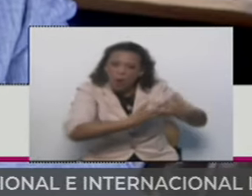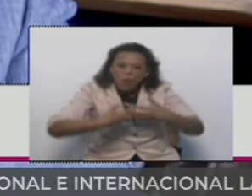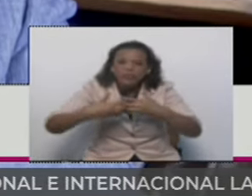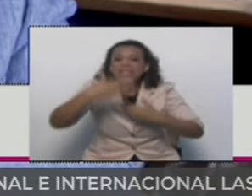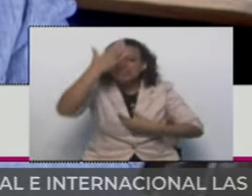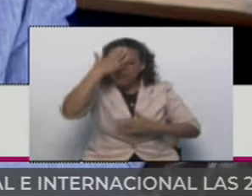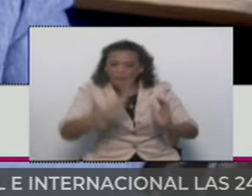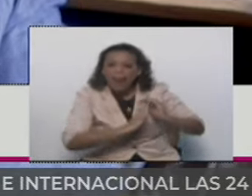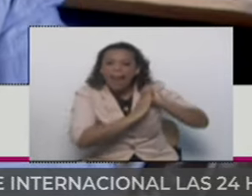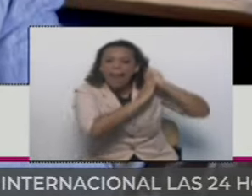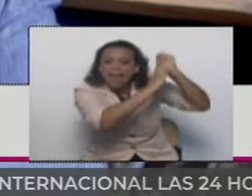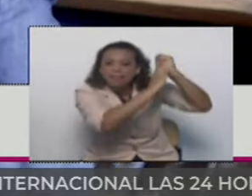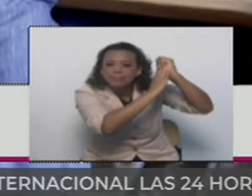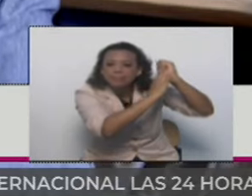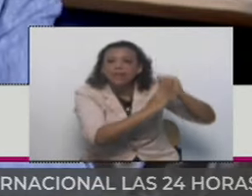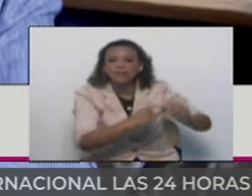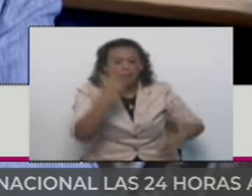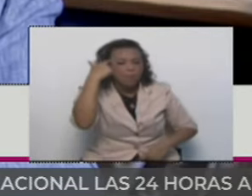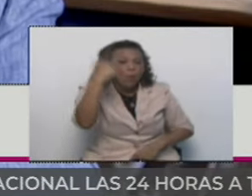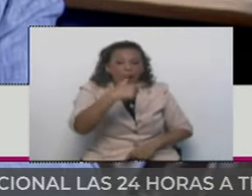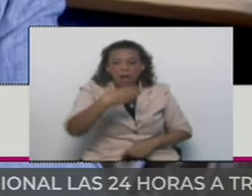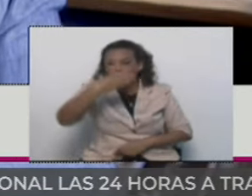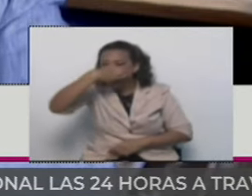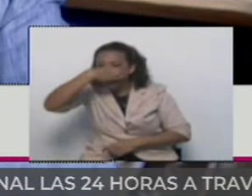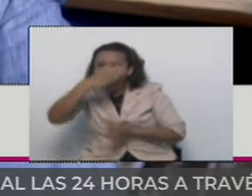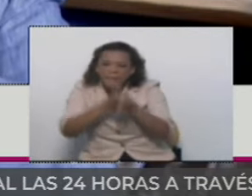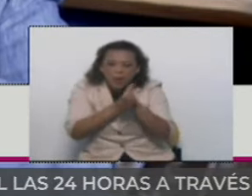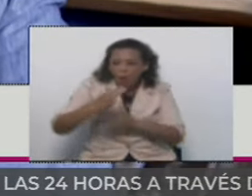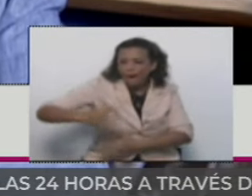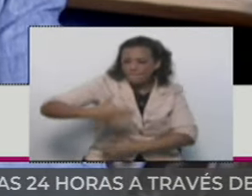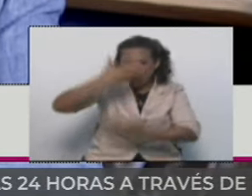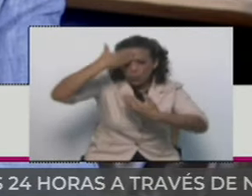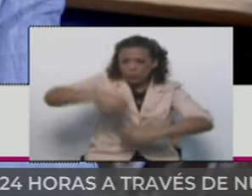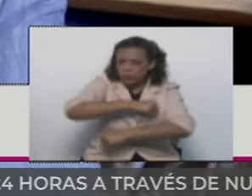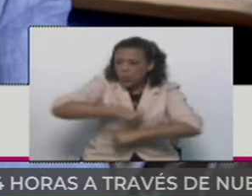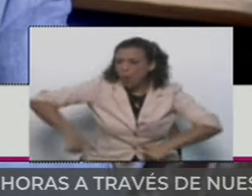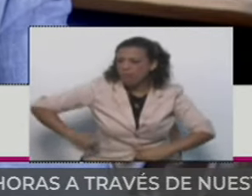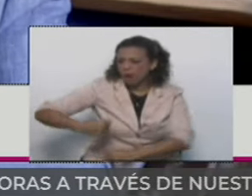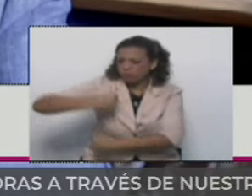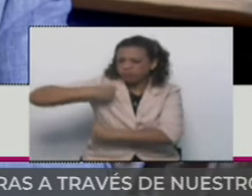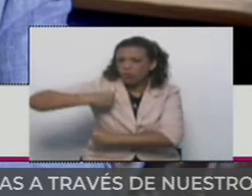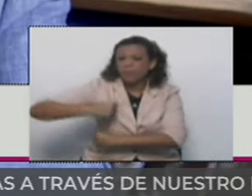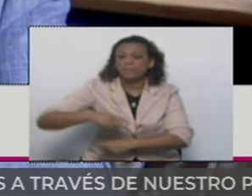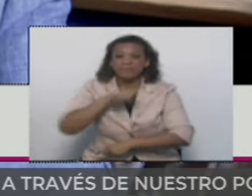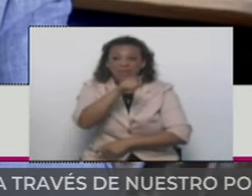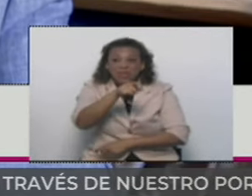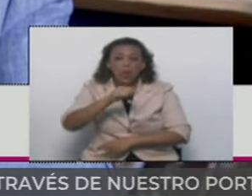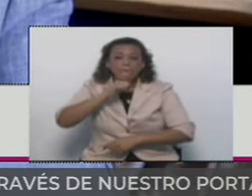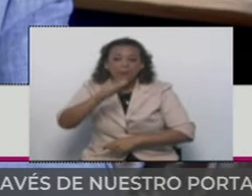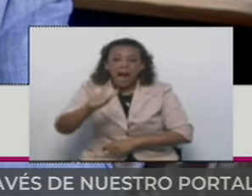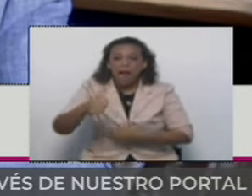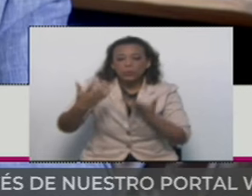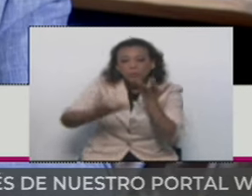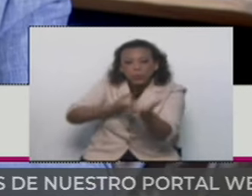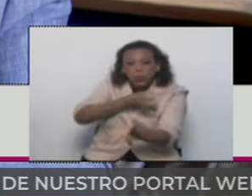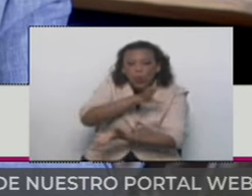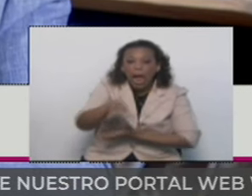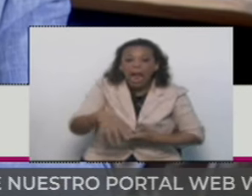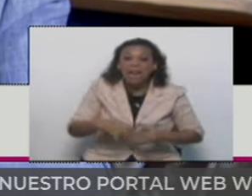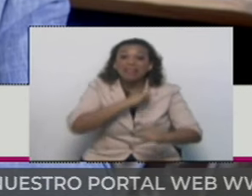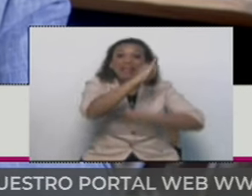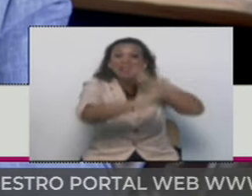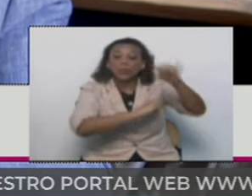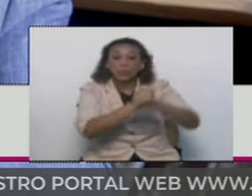Norteamérica. Están los paramilitares, está la ultraderecha, lo que hemos llamado la